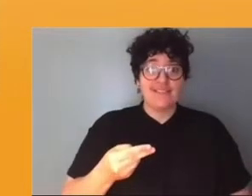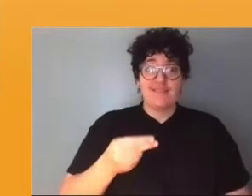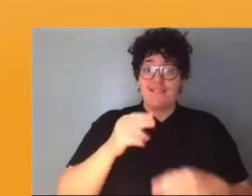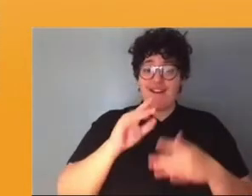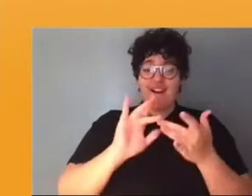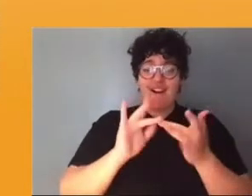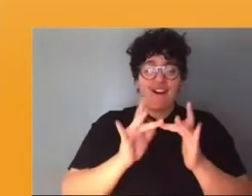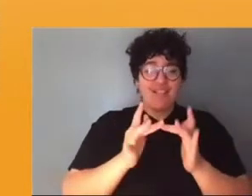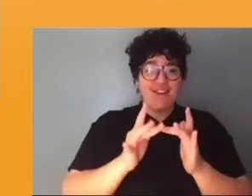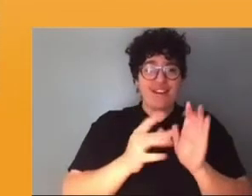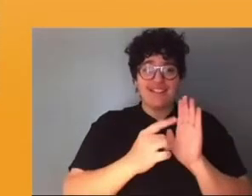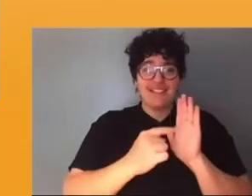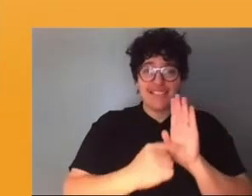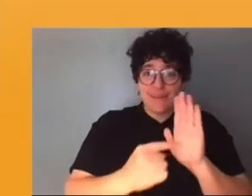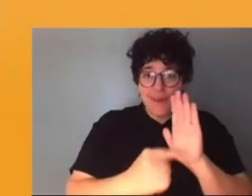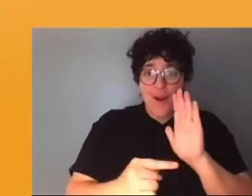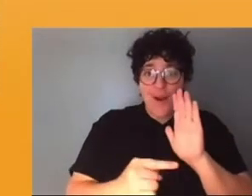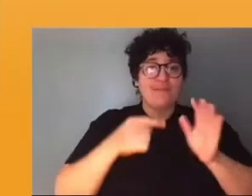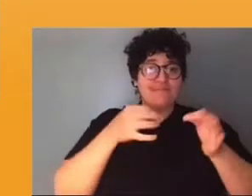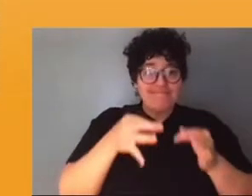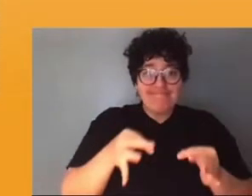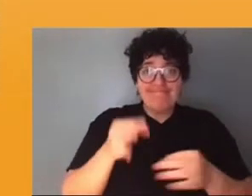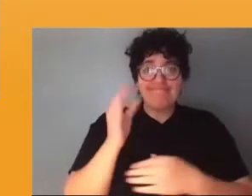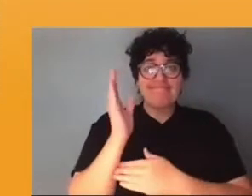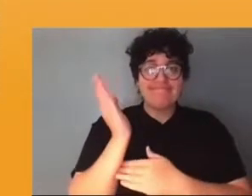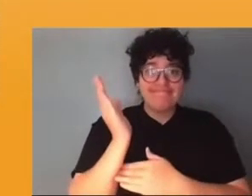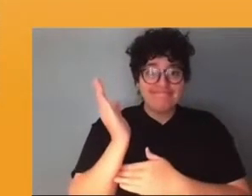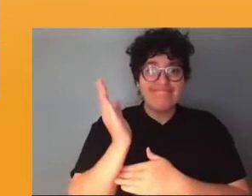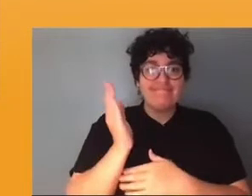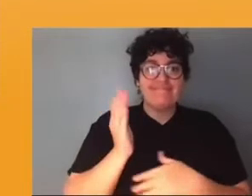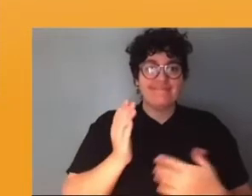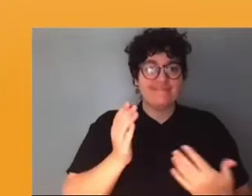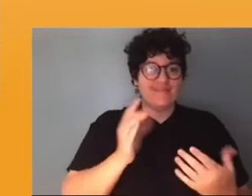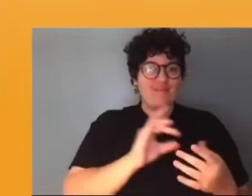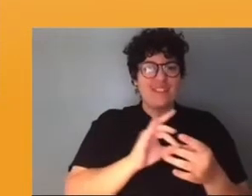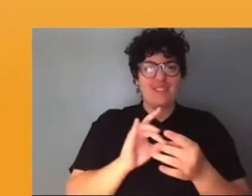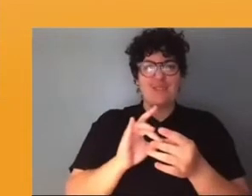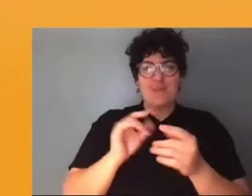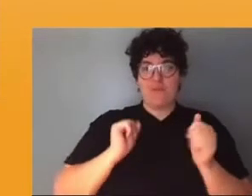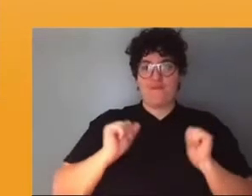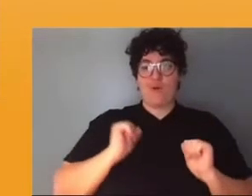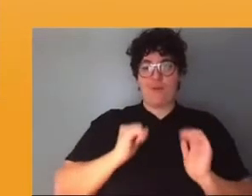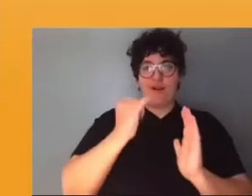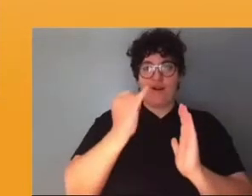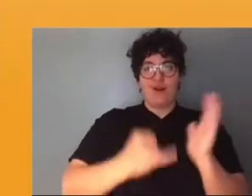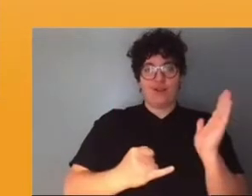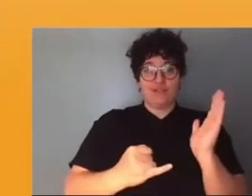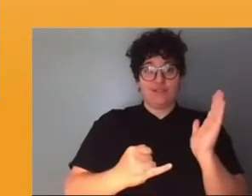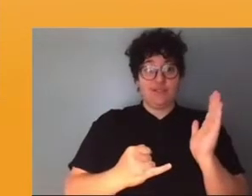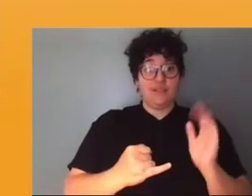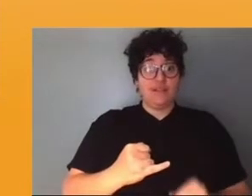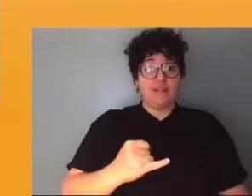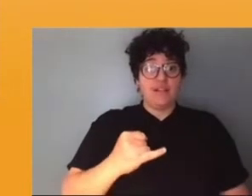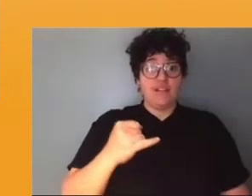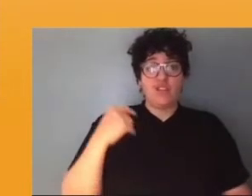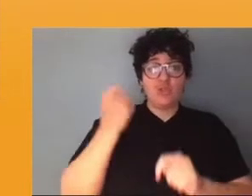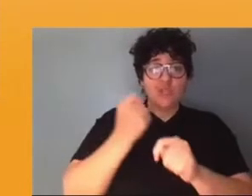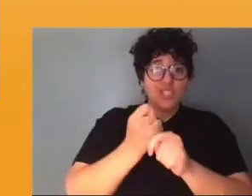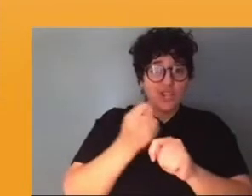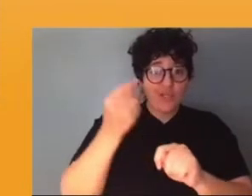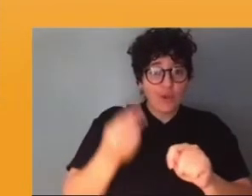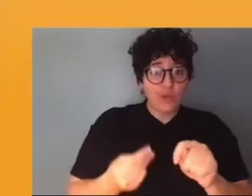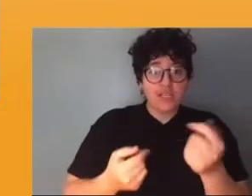y demostraciones que celebran y exploran las artes de performance. Los Jueves de Performance están presentados por Cox